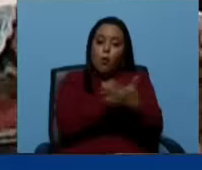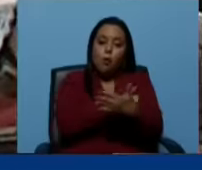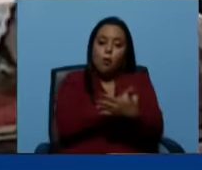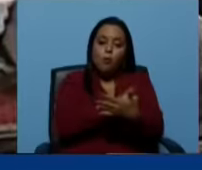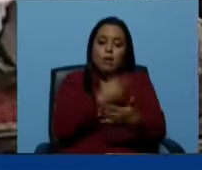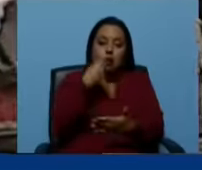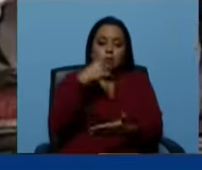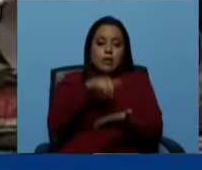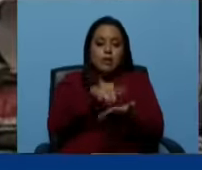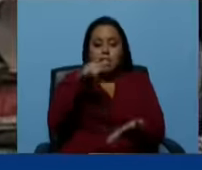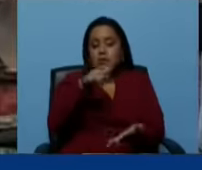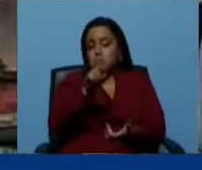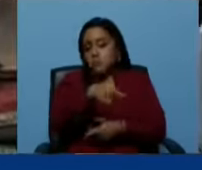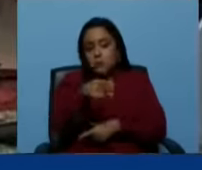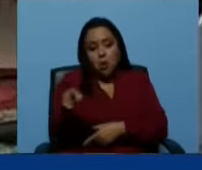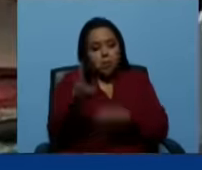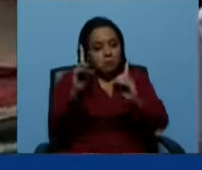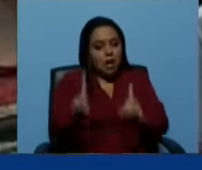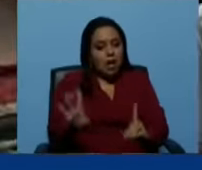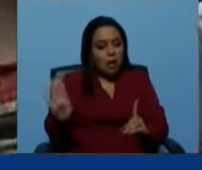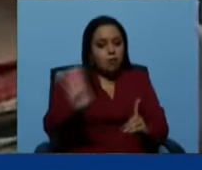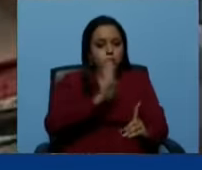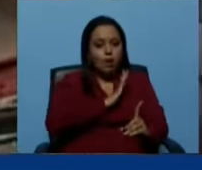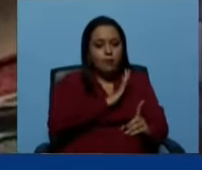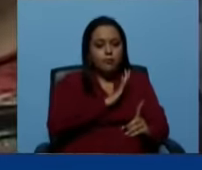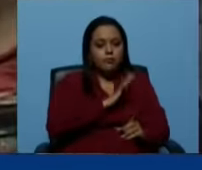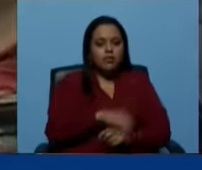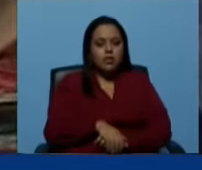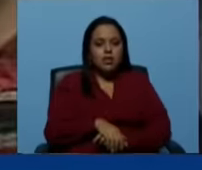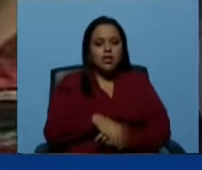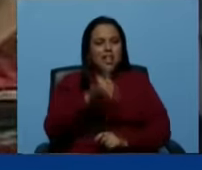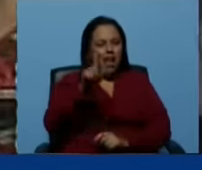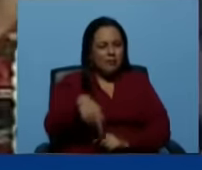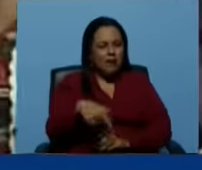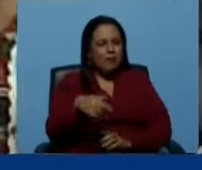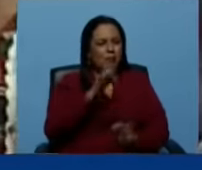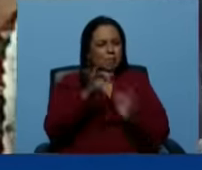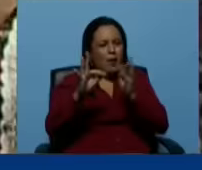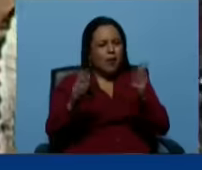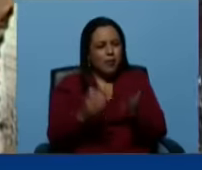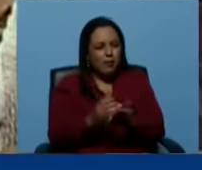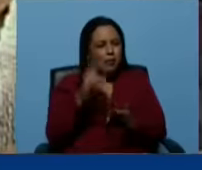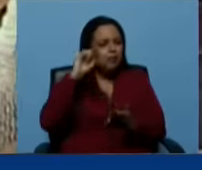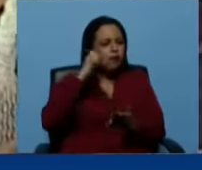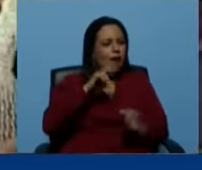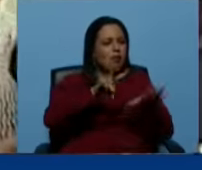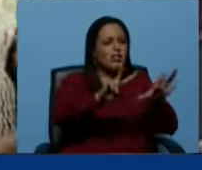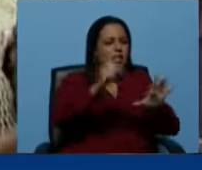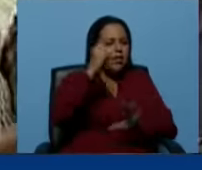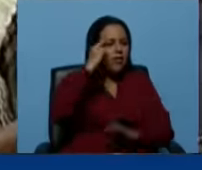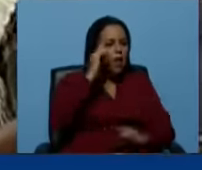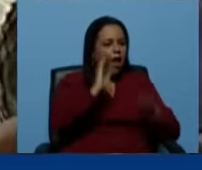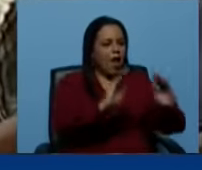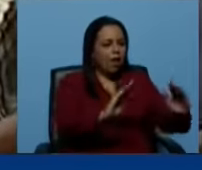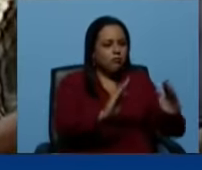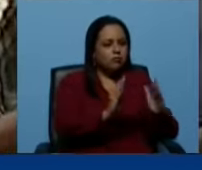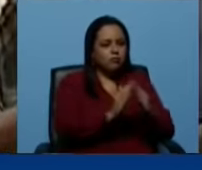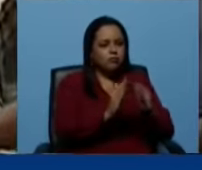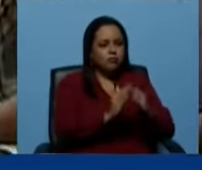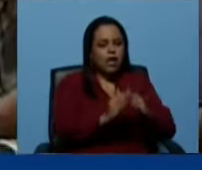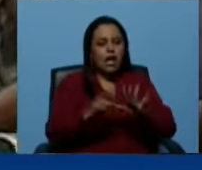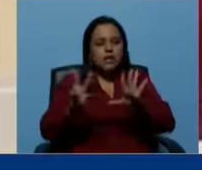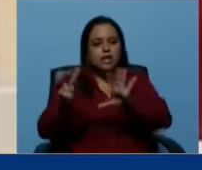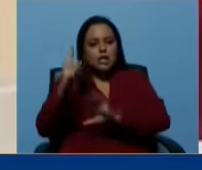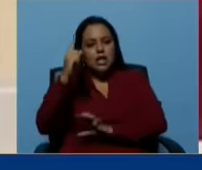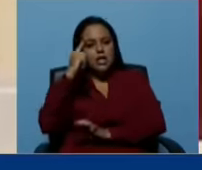Y 7 días de flexibilización. Y eso nos ayudó, mira, cada quien fue inventándose algo. Por aquí, por